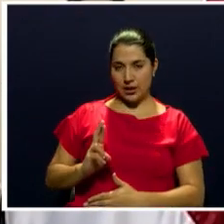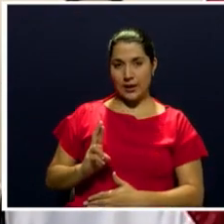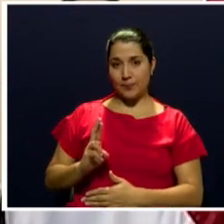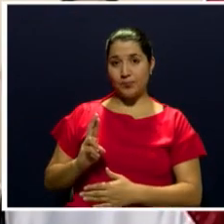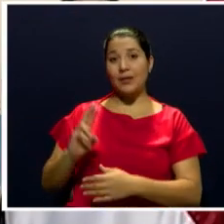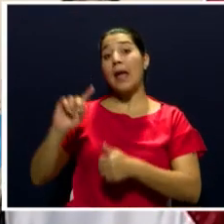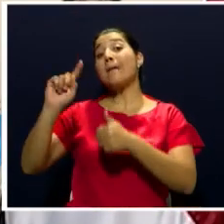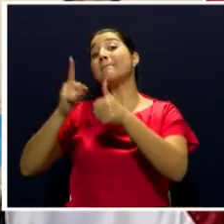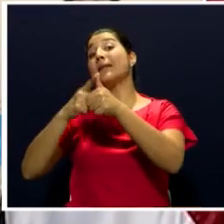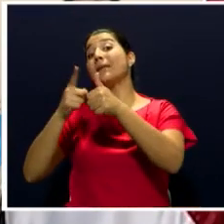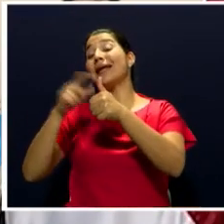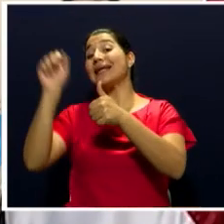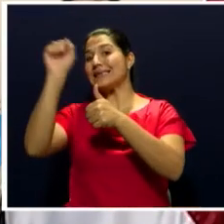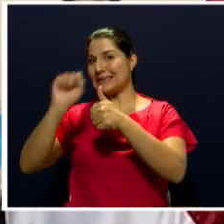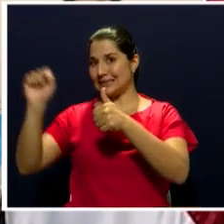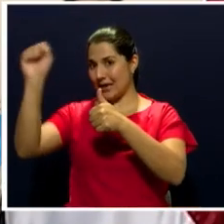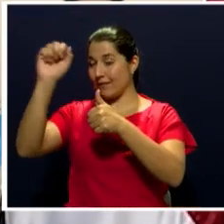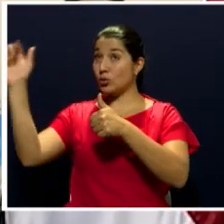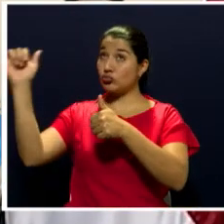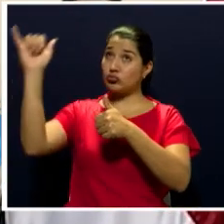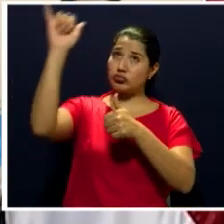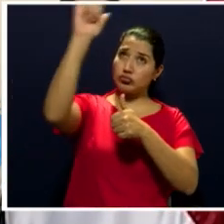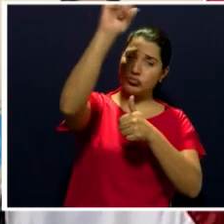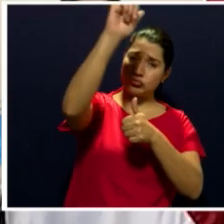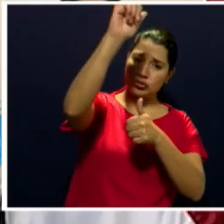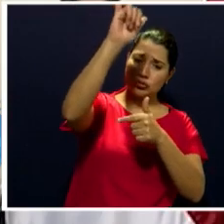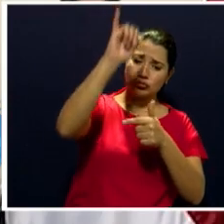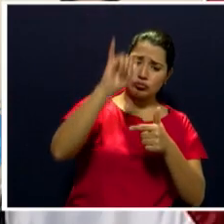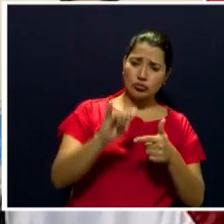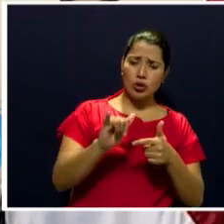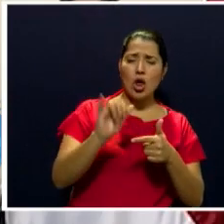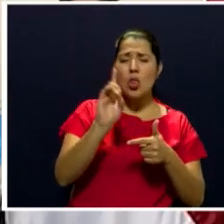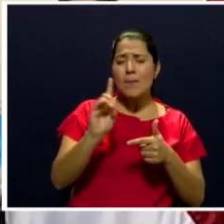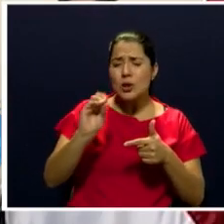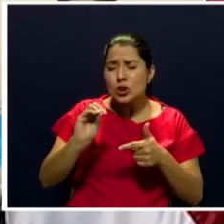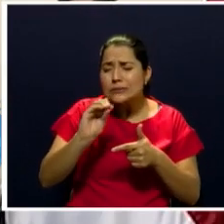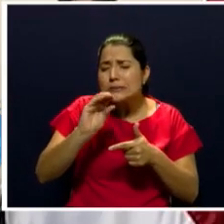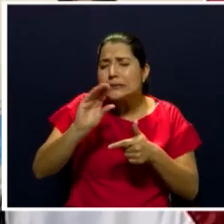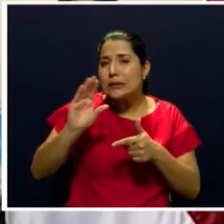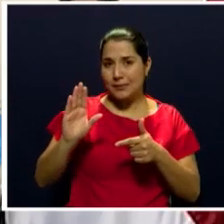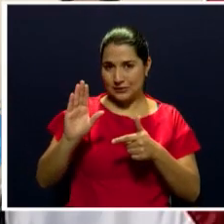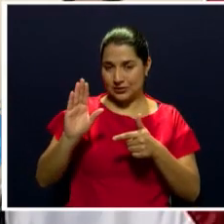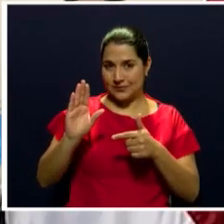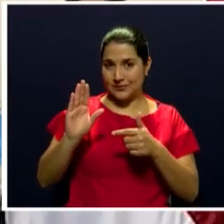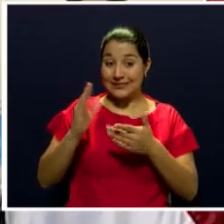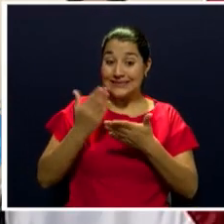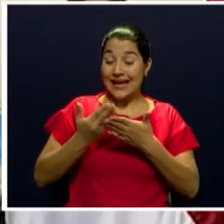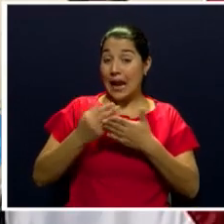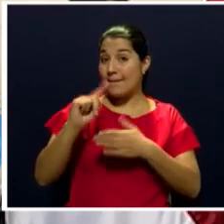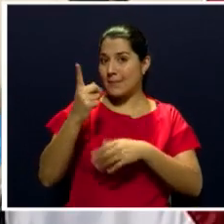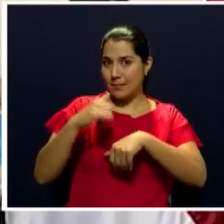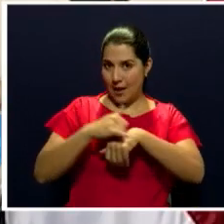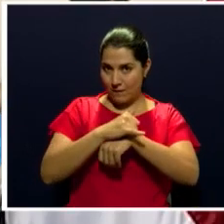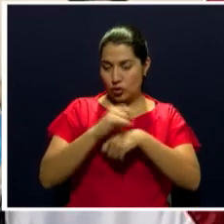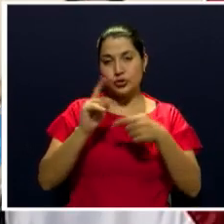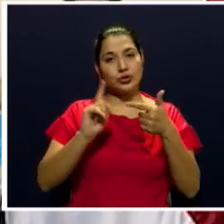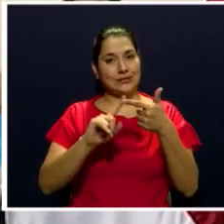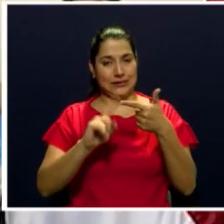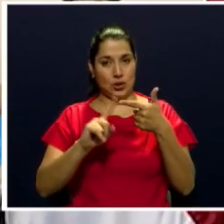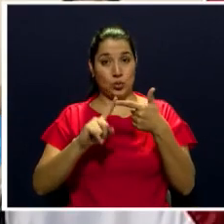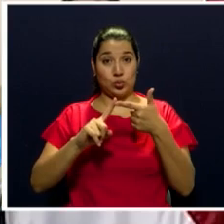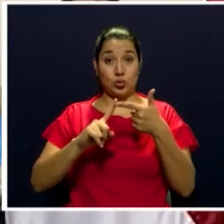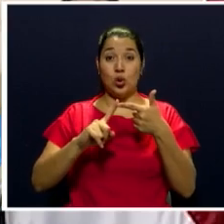sábado y llegará el domingo en la madrugada, como a las 6:16 de la mañana. Entrará el primer avión, el segundo